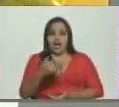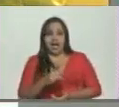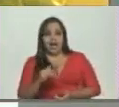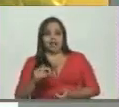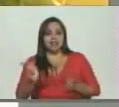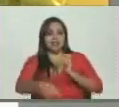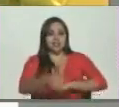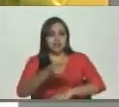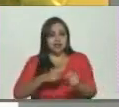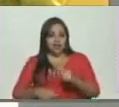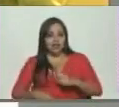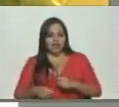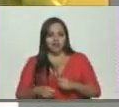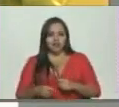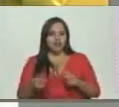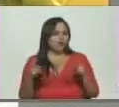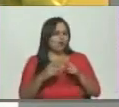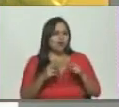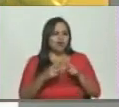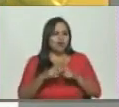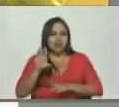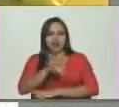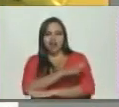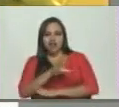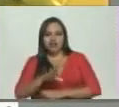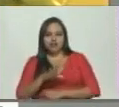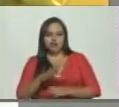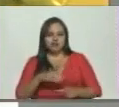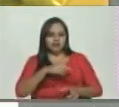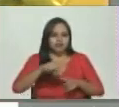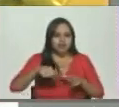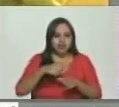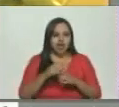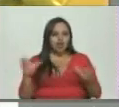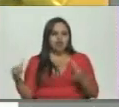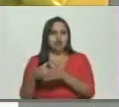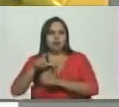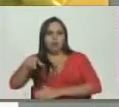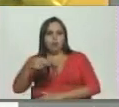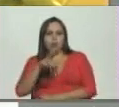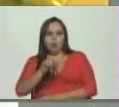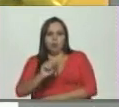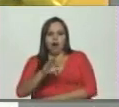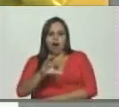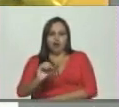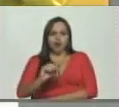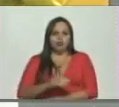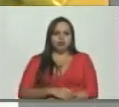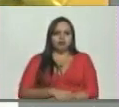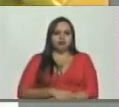muy famosa que grabó en su momento Guaco. Guaco. Virgen Guaquera.